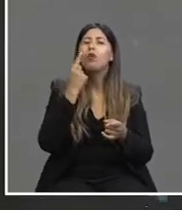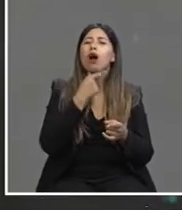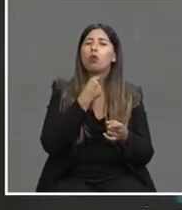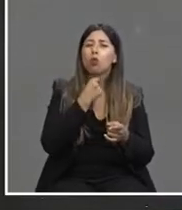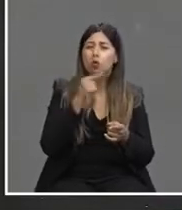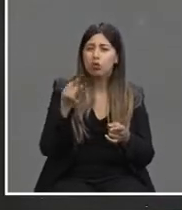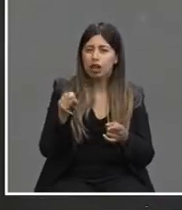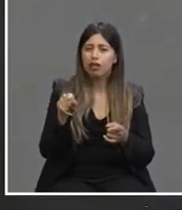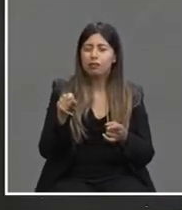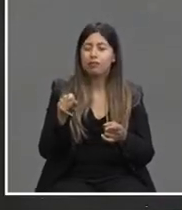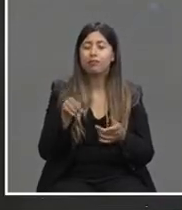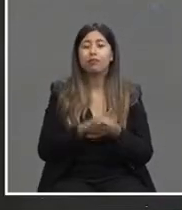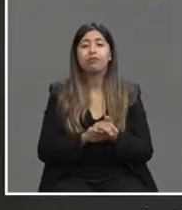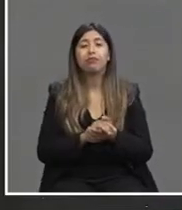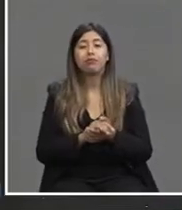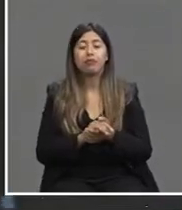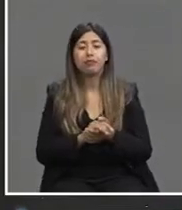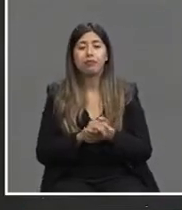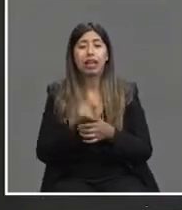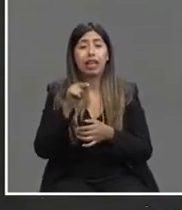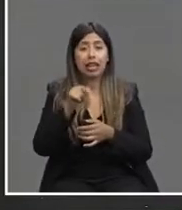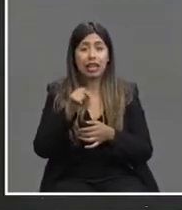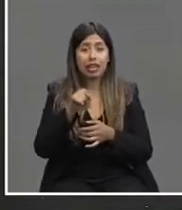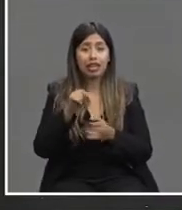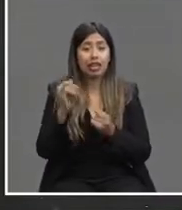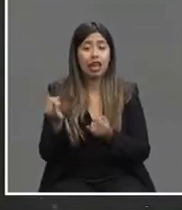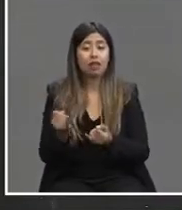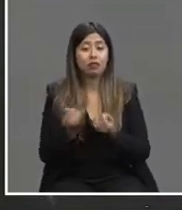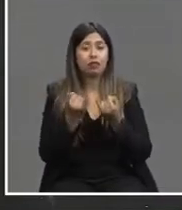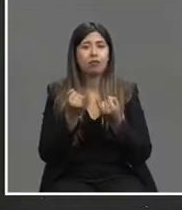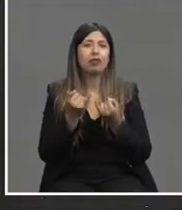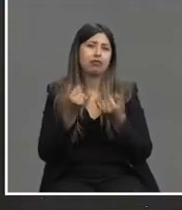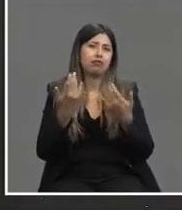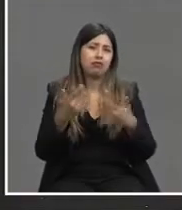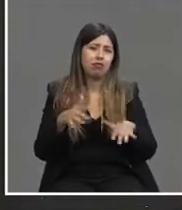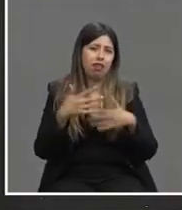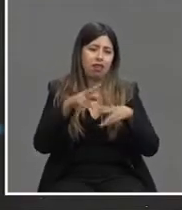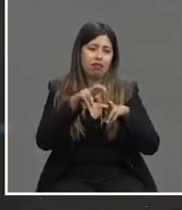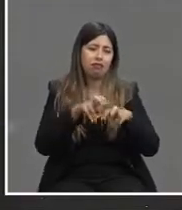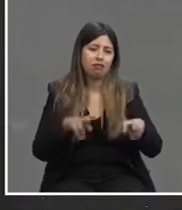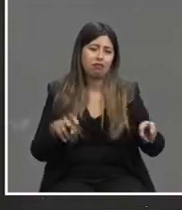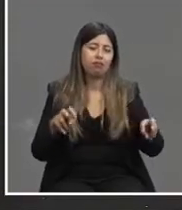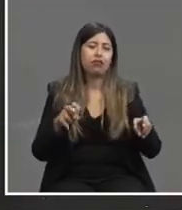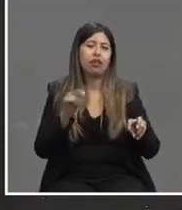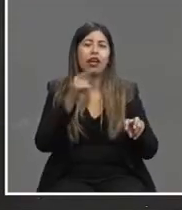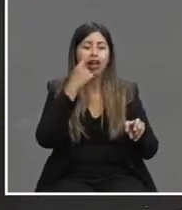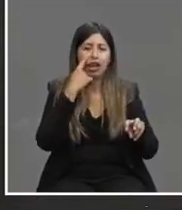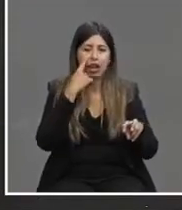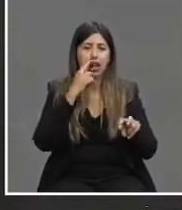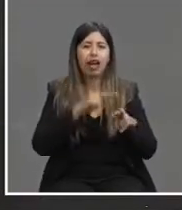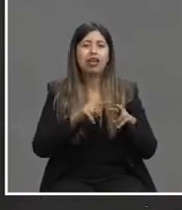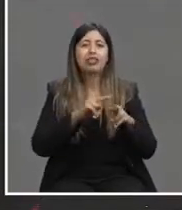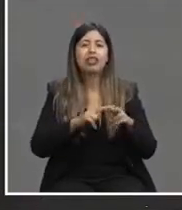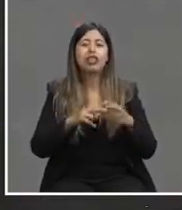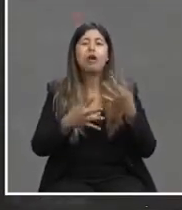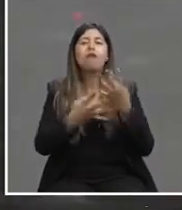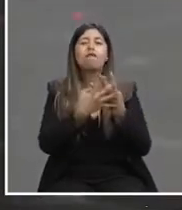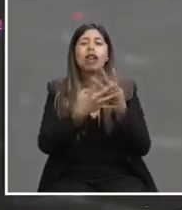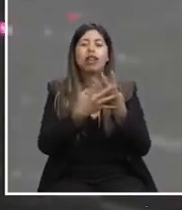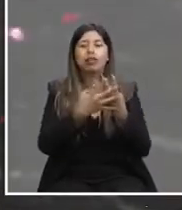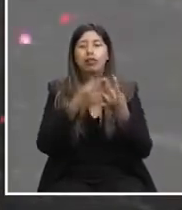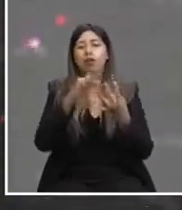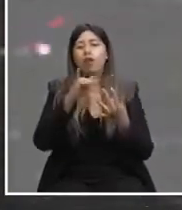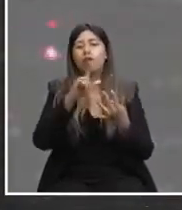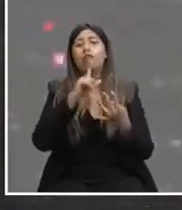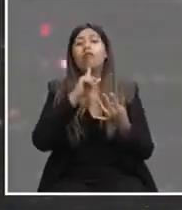Esto, sin duda, sabemos que puede, y que ha sido más que estudiado, ¿no?, que está generando burbujas de filtro, que está generando ese